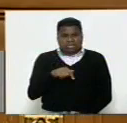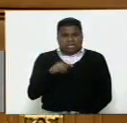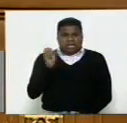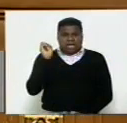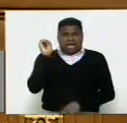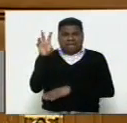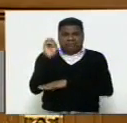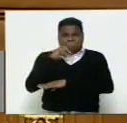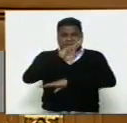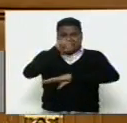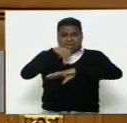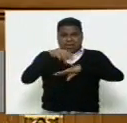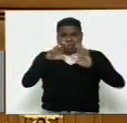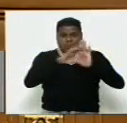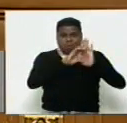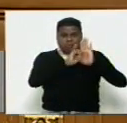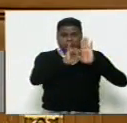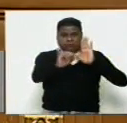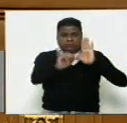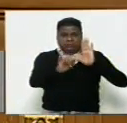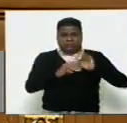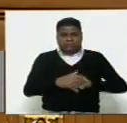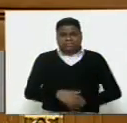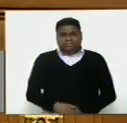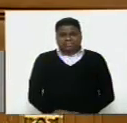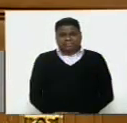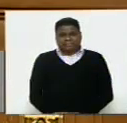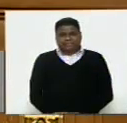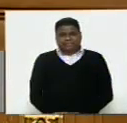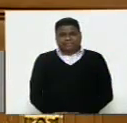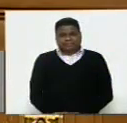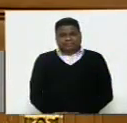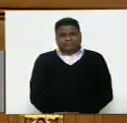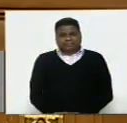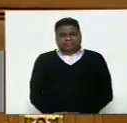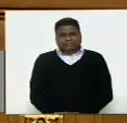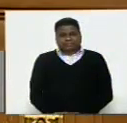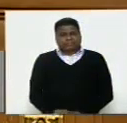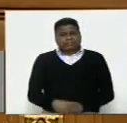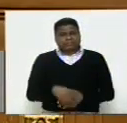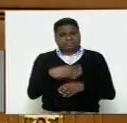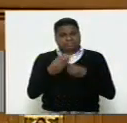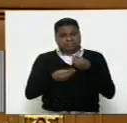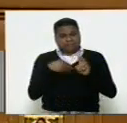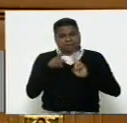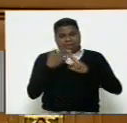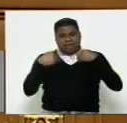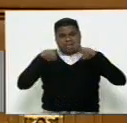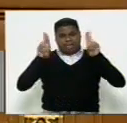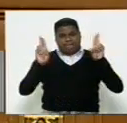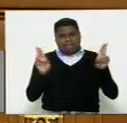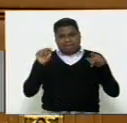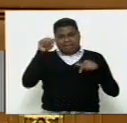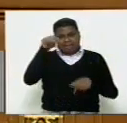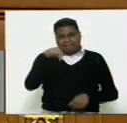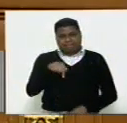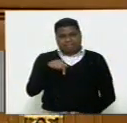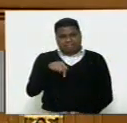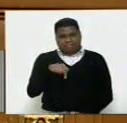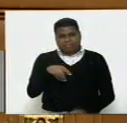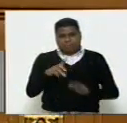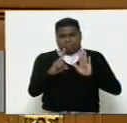Asamblea Constituyente, que garantizó la paz, un